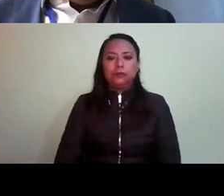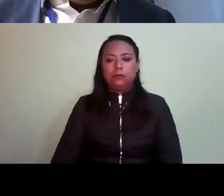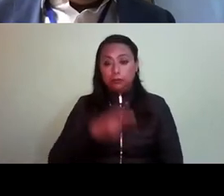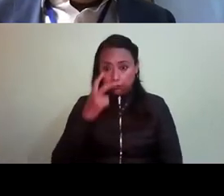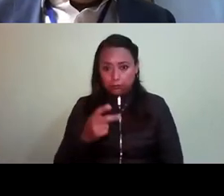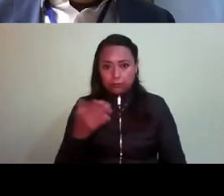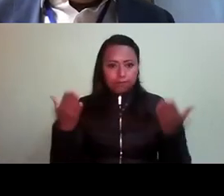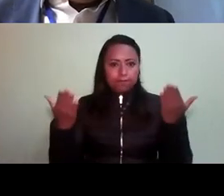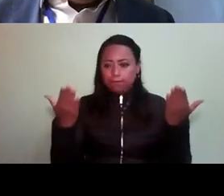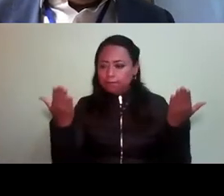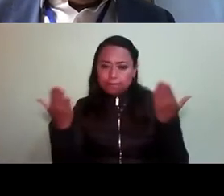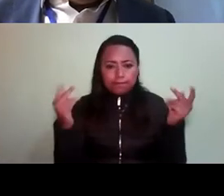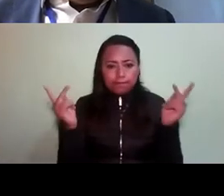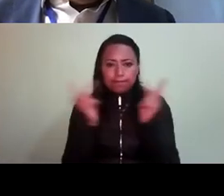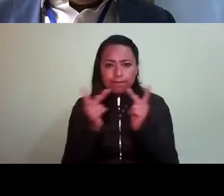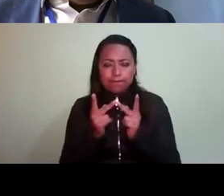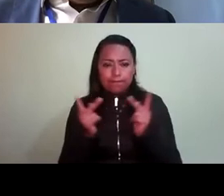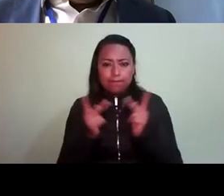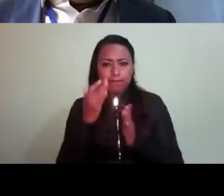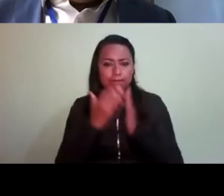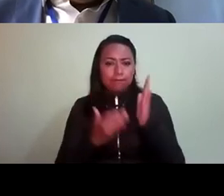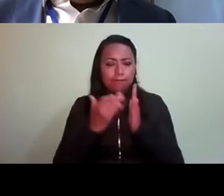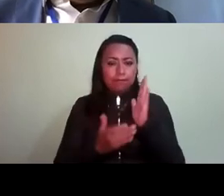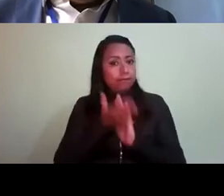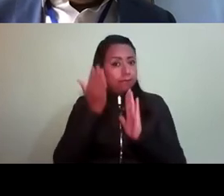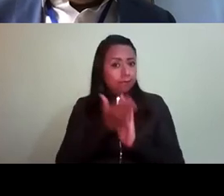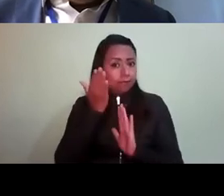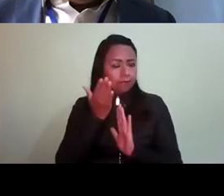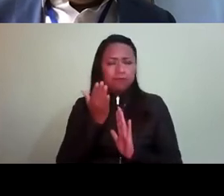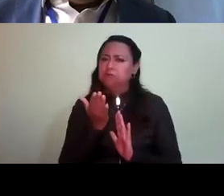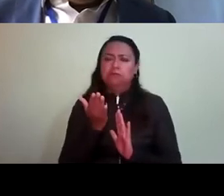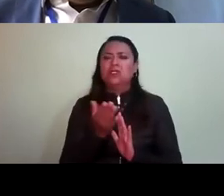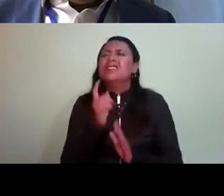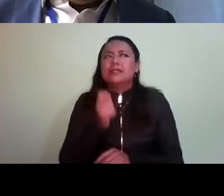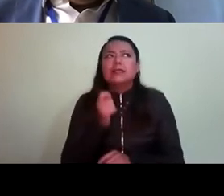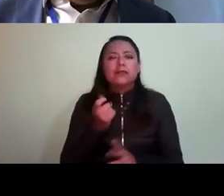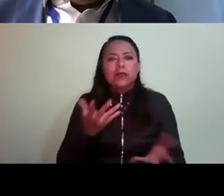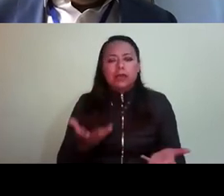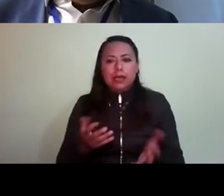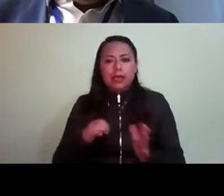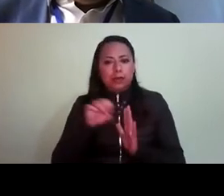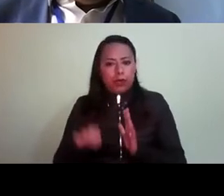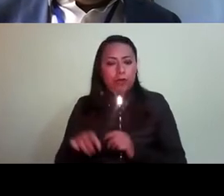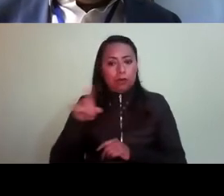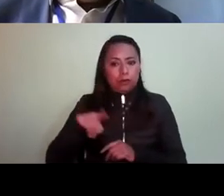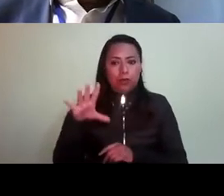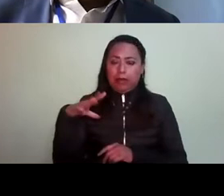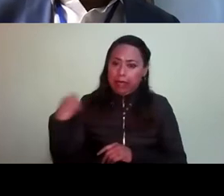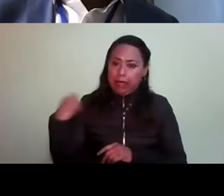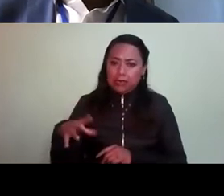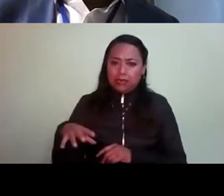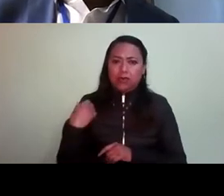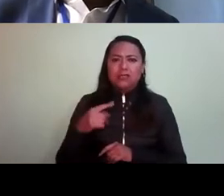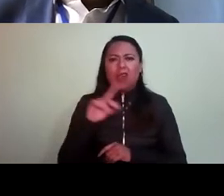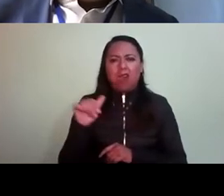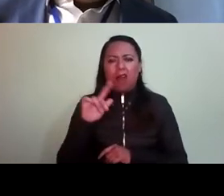proporcional a la falta de obra, es decir, no se ha escatimado esfuerzo para seguir